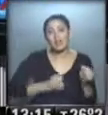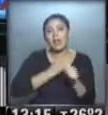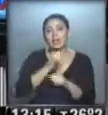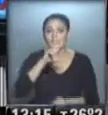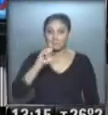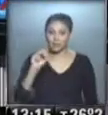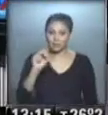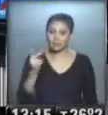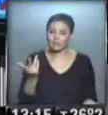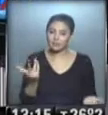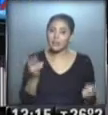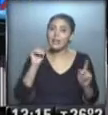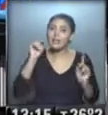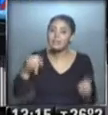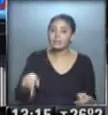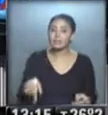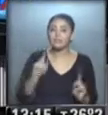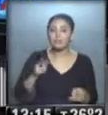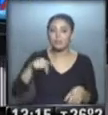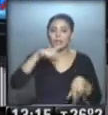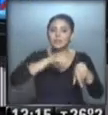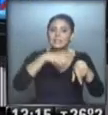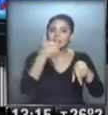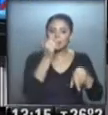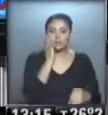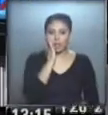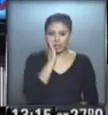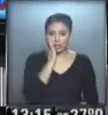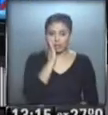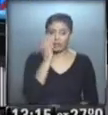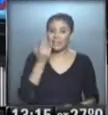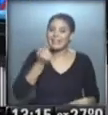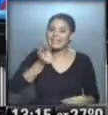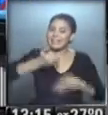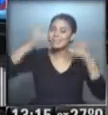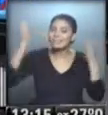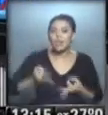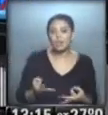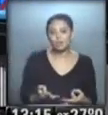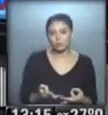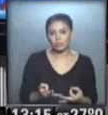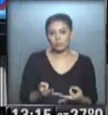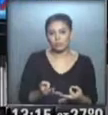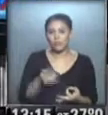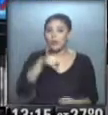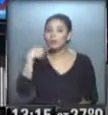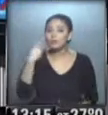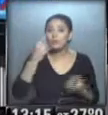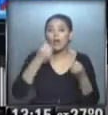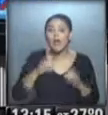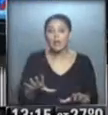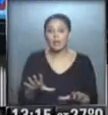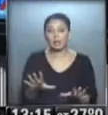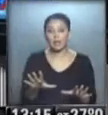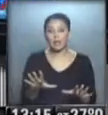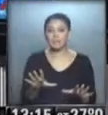los 30 grados. Y a partir de las 6 de la tarde es altísima la probabilidad que comencemos ya a tener